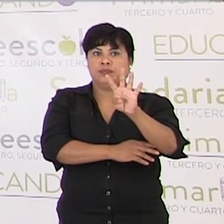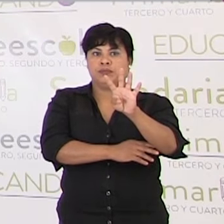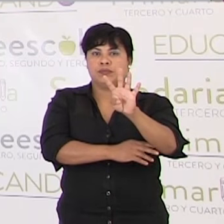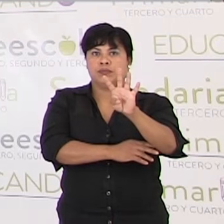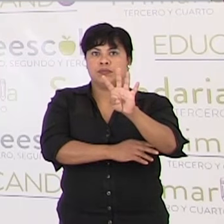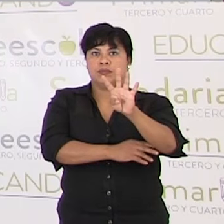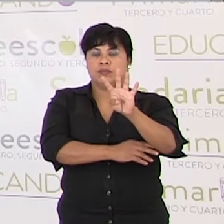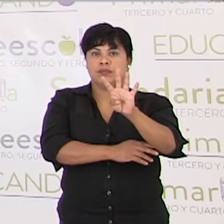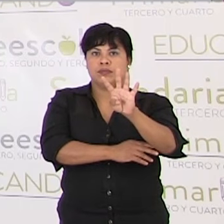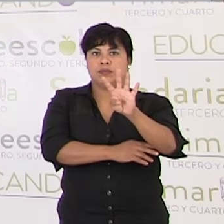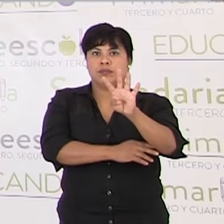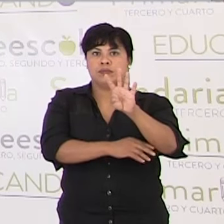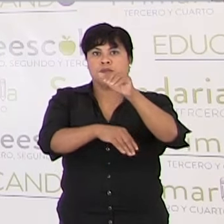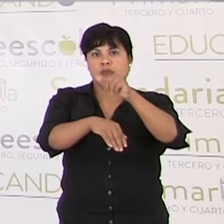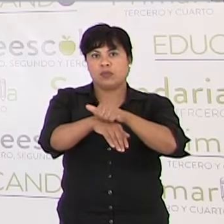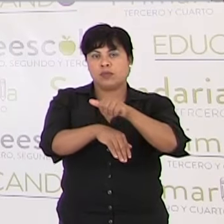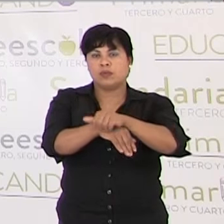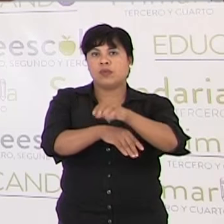cuarta